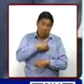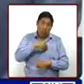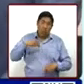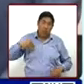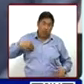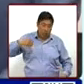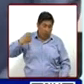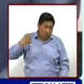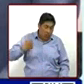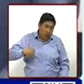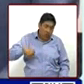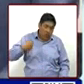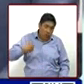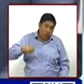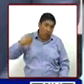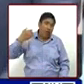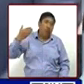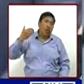Tribunal